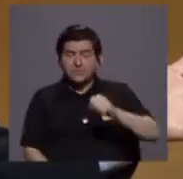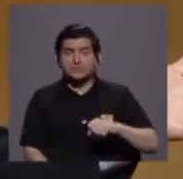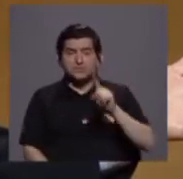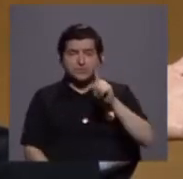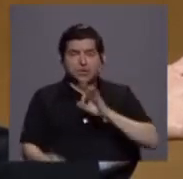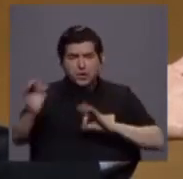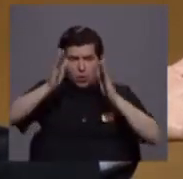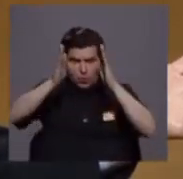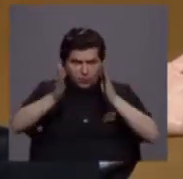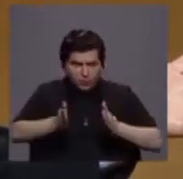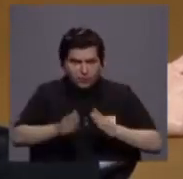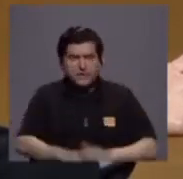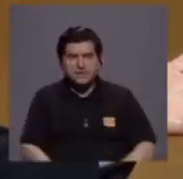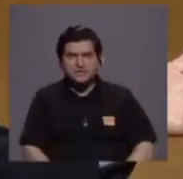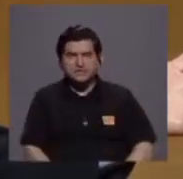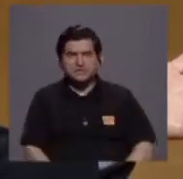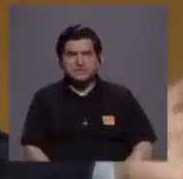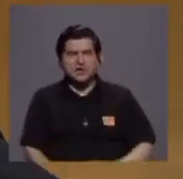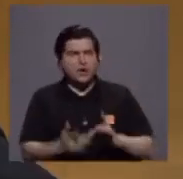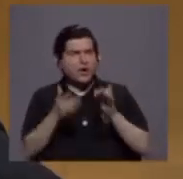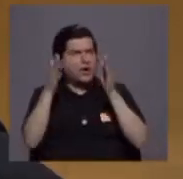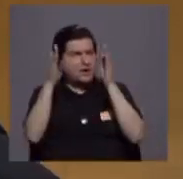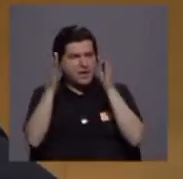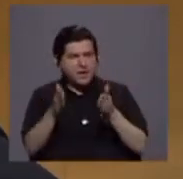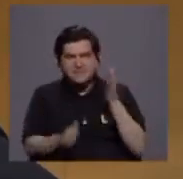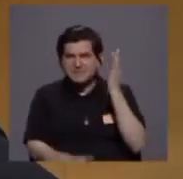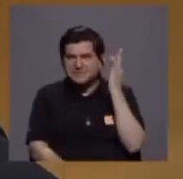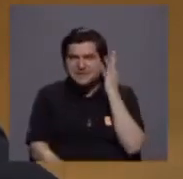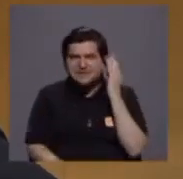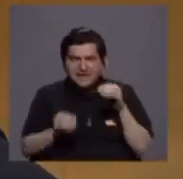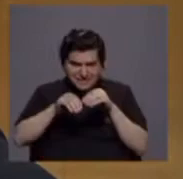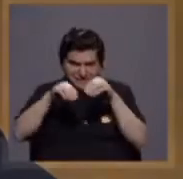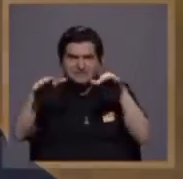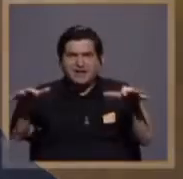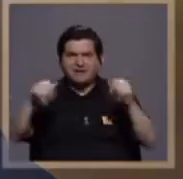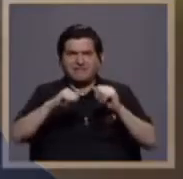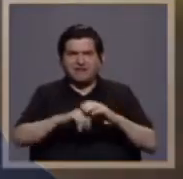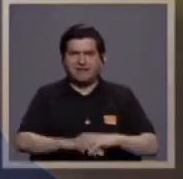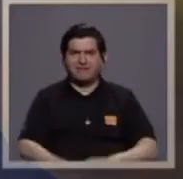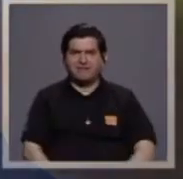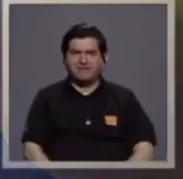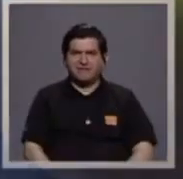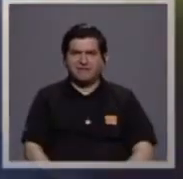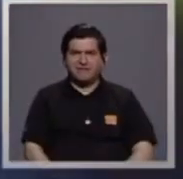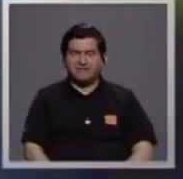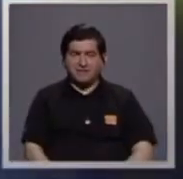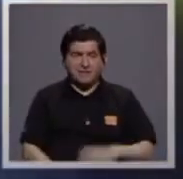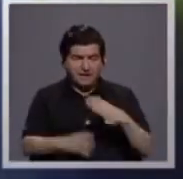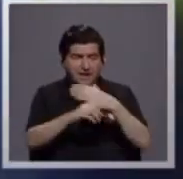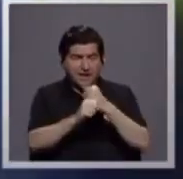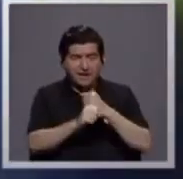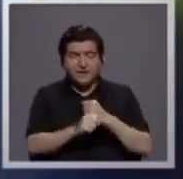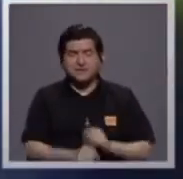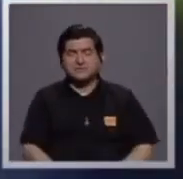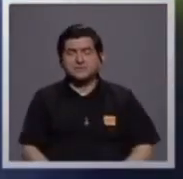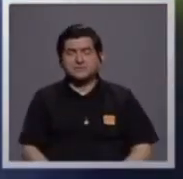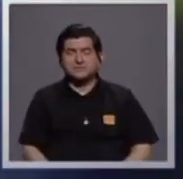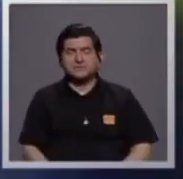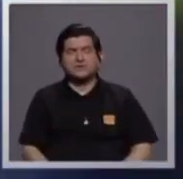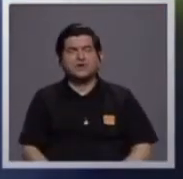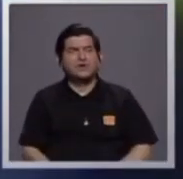físico, había una experta en redes urbanas, había